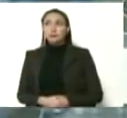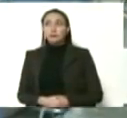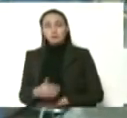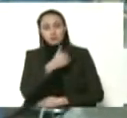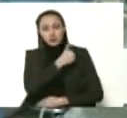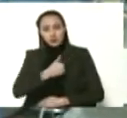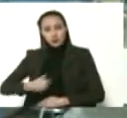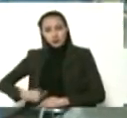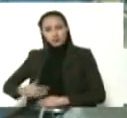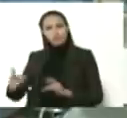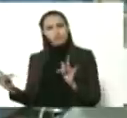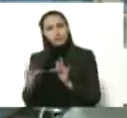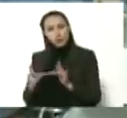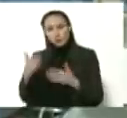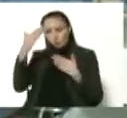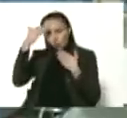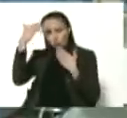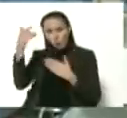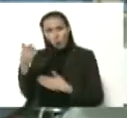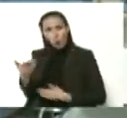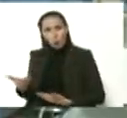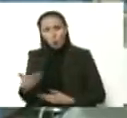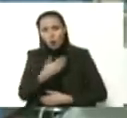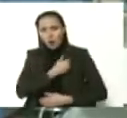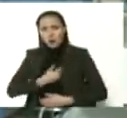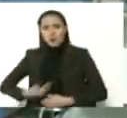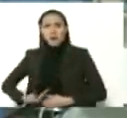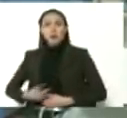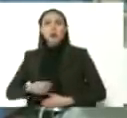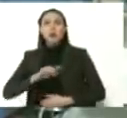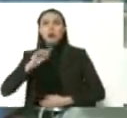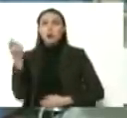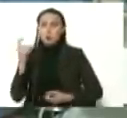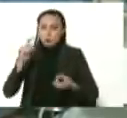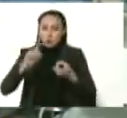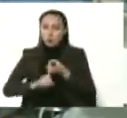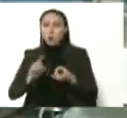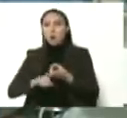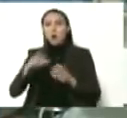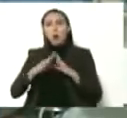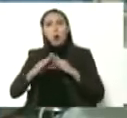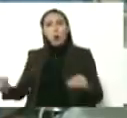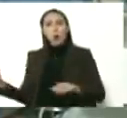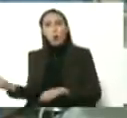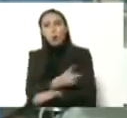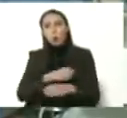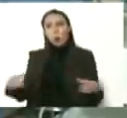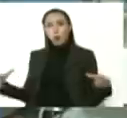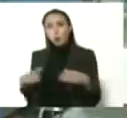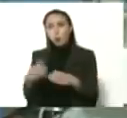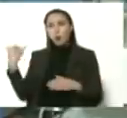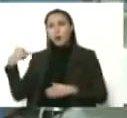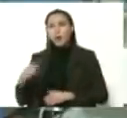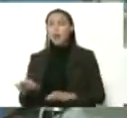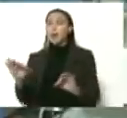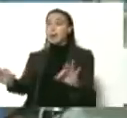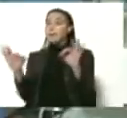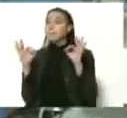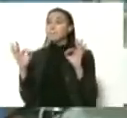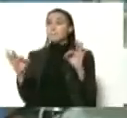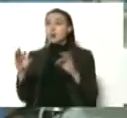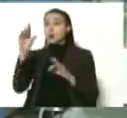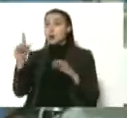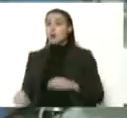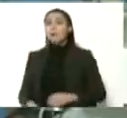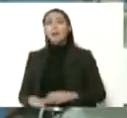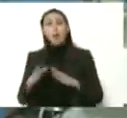Presidente, por el contacto le saludamos a usted, a nuestra primera combatiente, a todo el equipo del gobierno bolivariano y en especial a